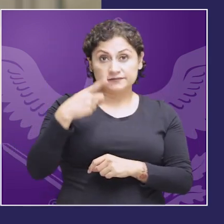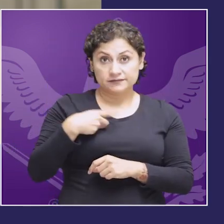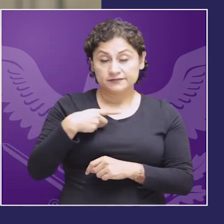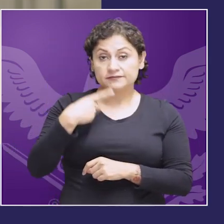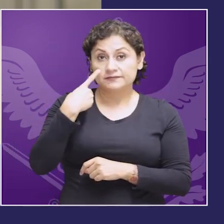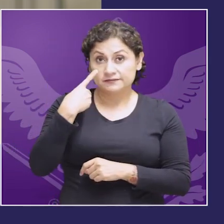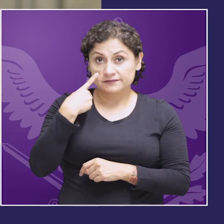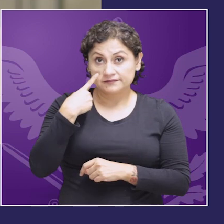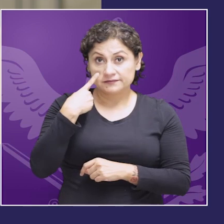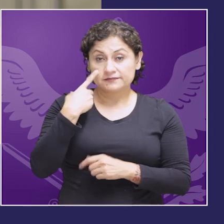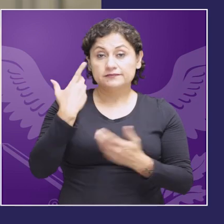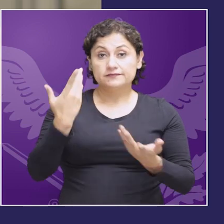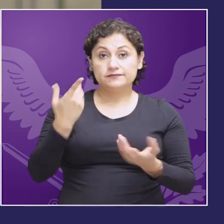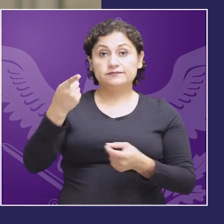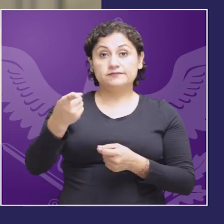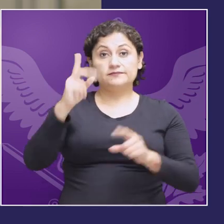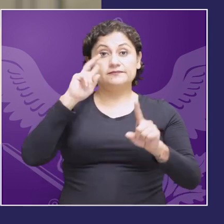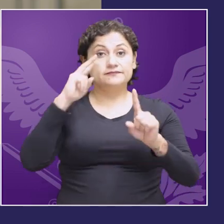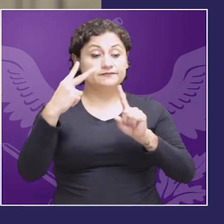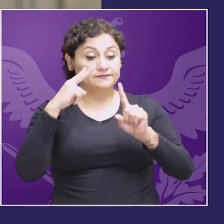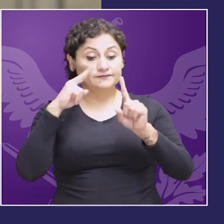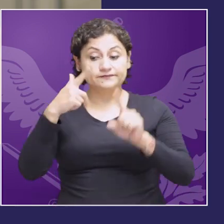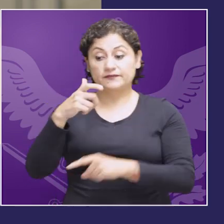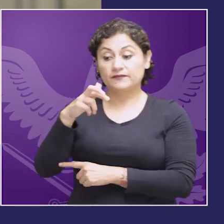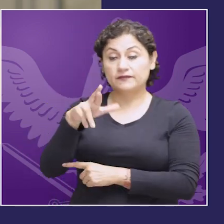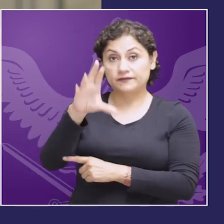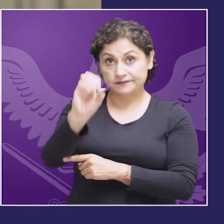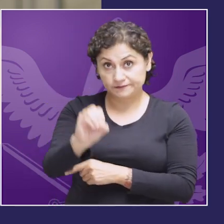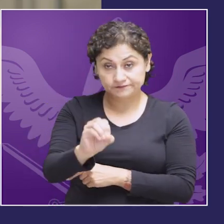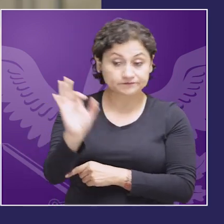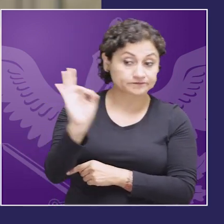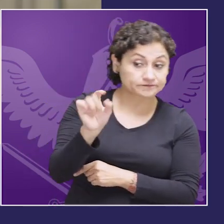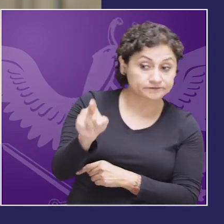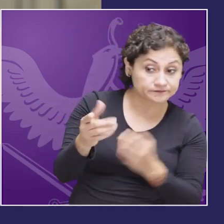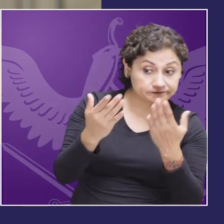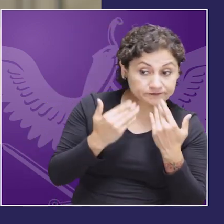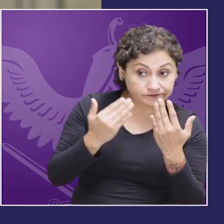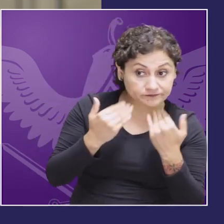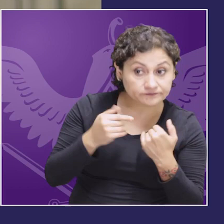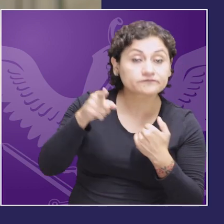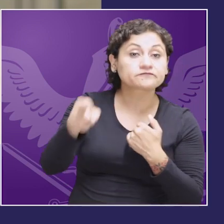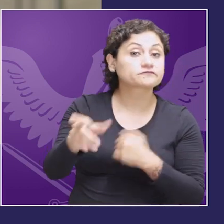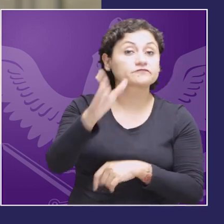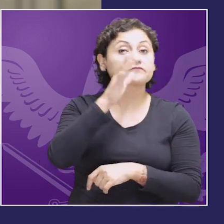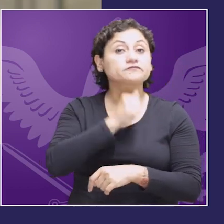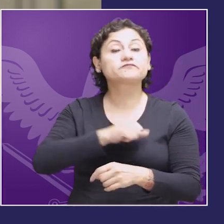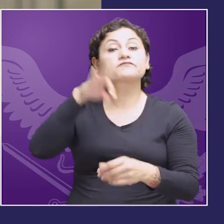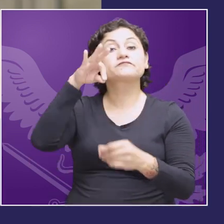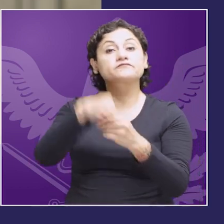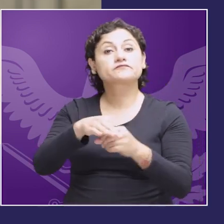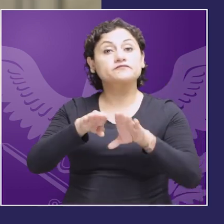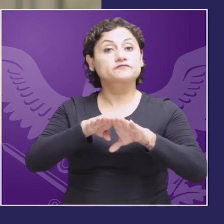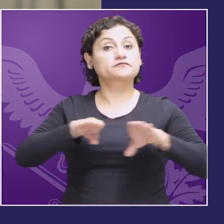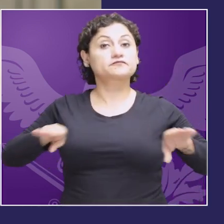las mujeres? Entonces, lo que uno dice es lo que tratamos de decir antes, o sea, al revés. Sin perspectiva de género, efectivamente,